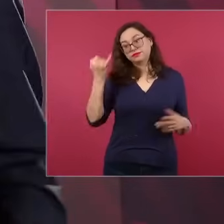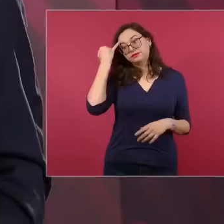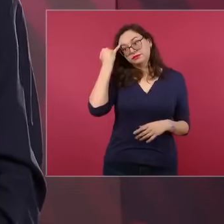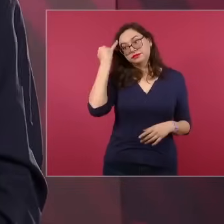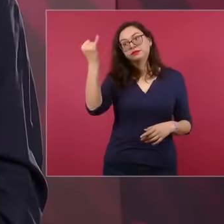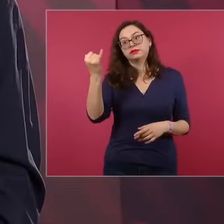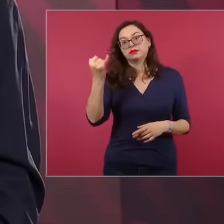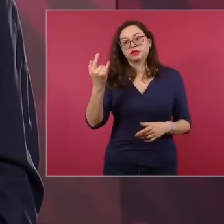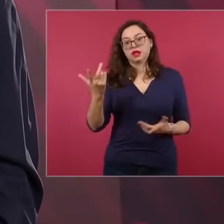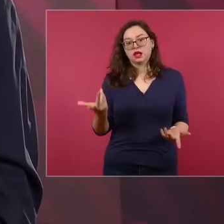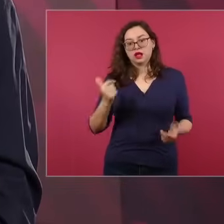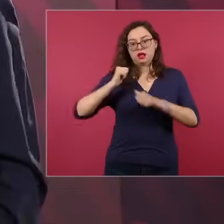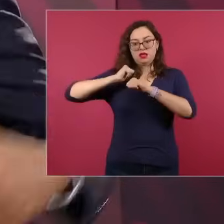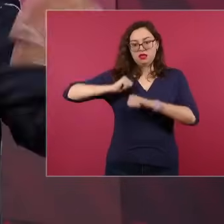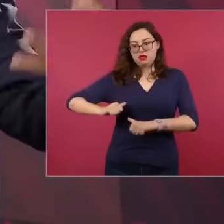pueblo,